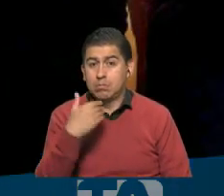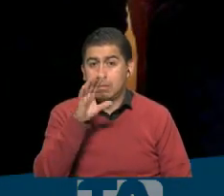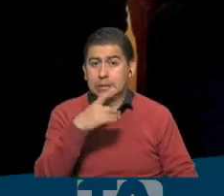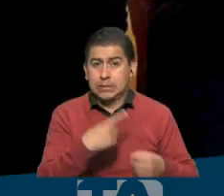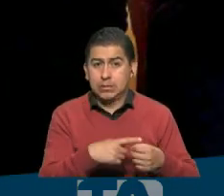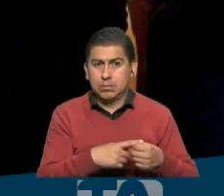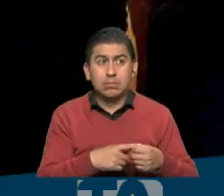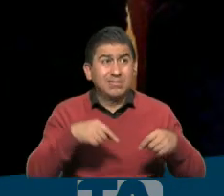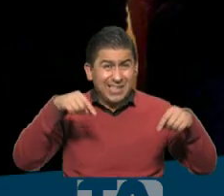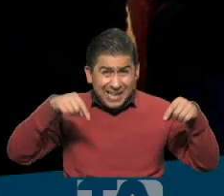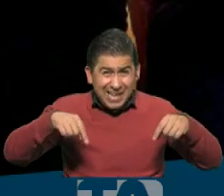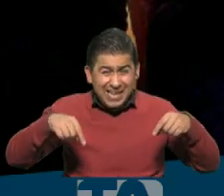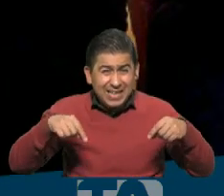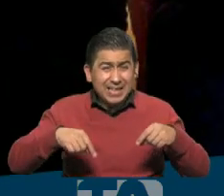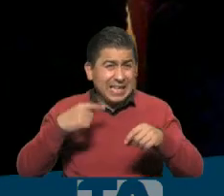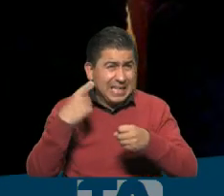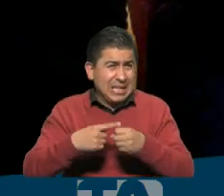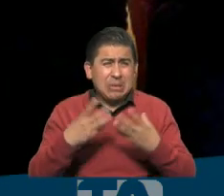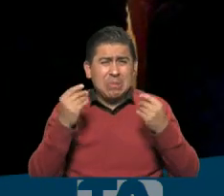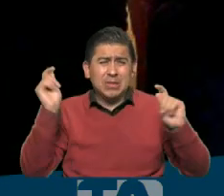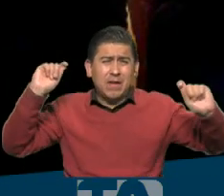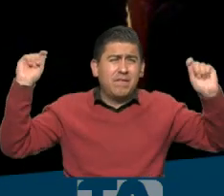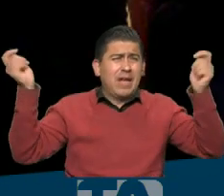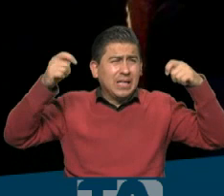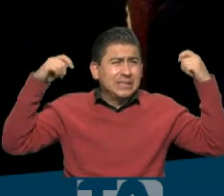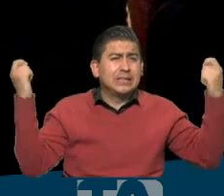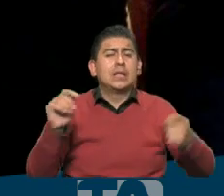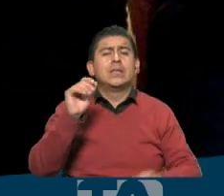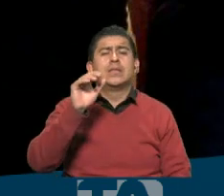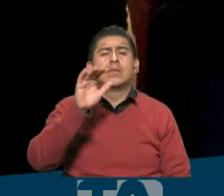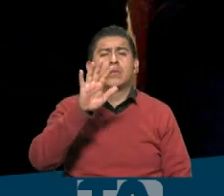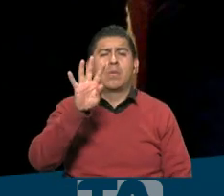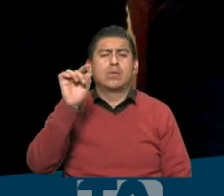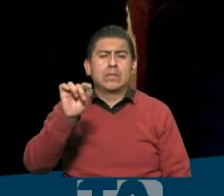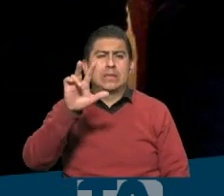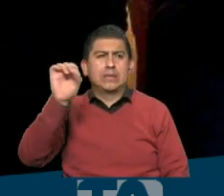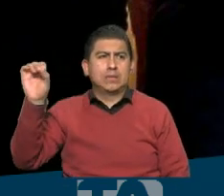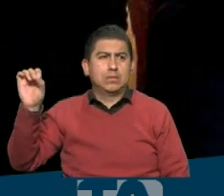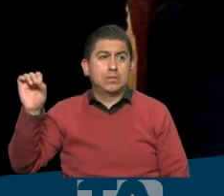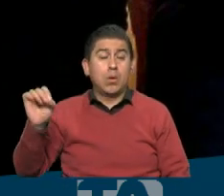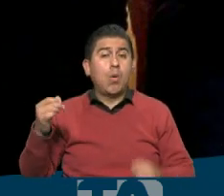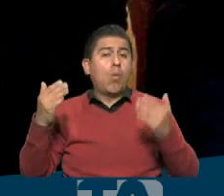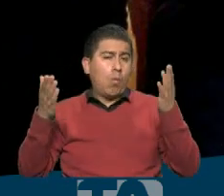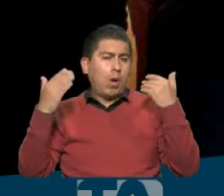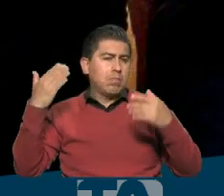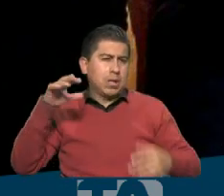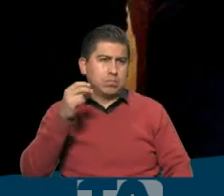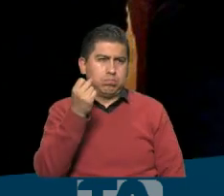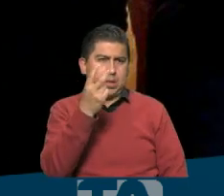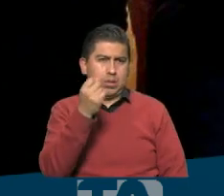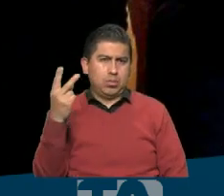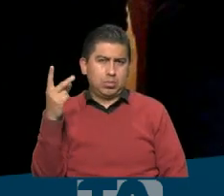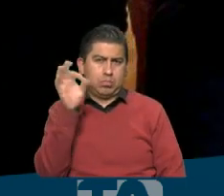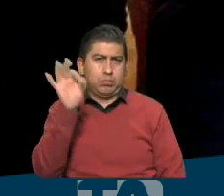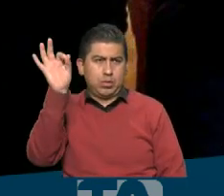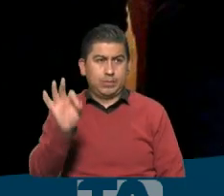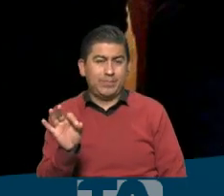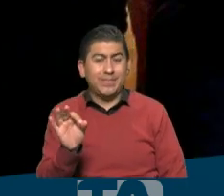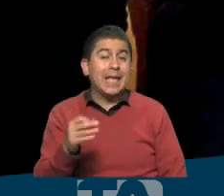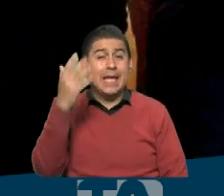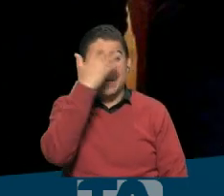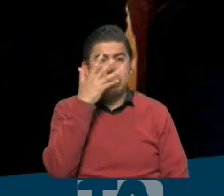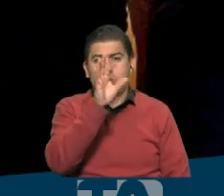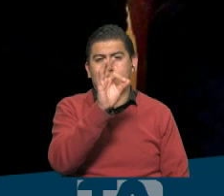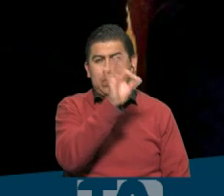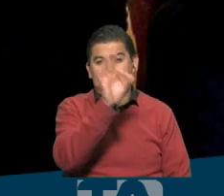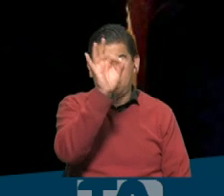fiestas clandestinas, se han registrado 54.300. Guayaquil lidera la lista con un 22%, seguido